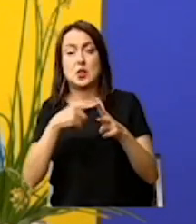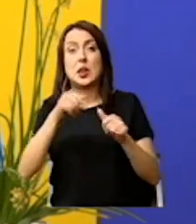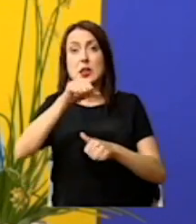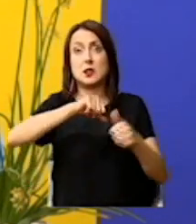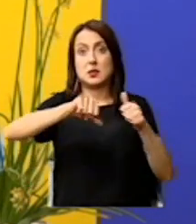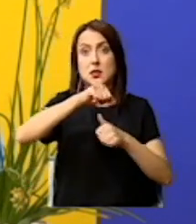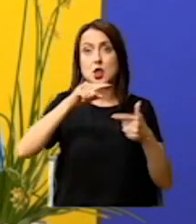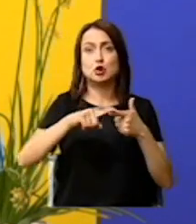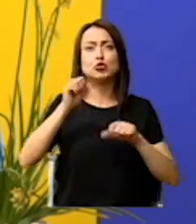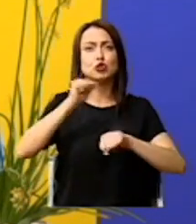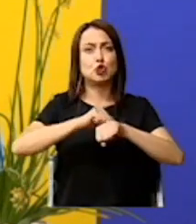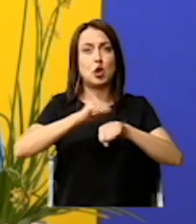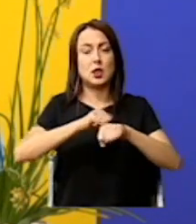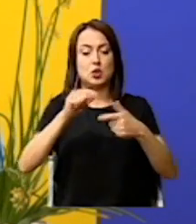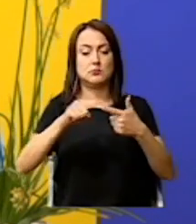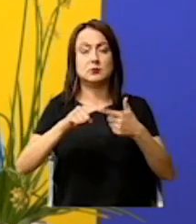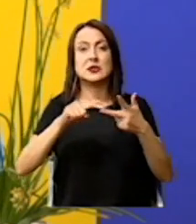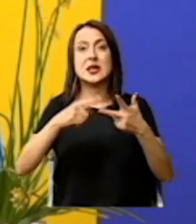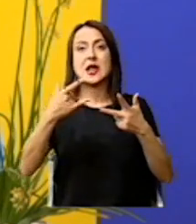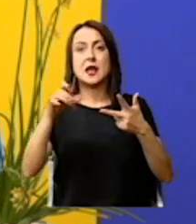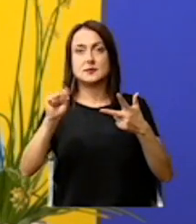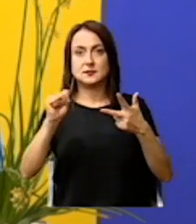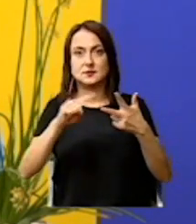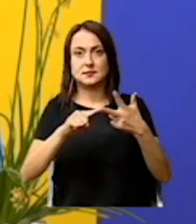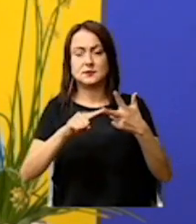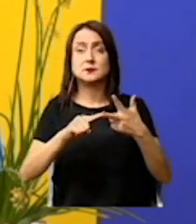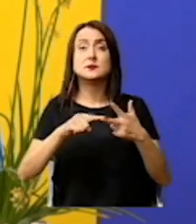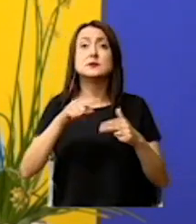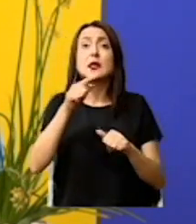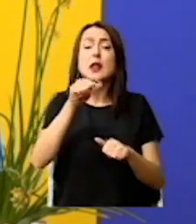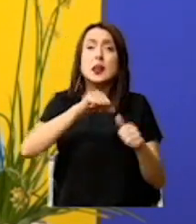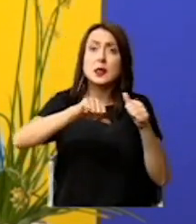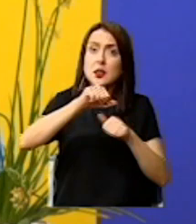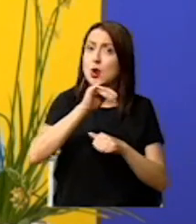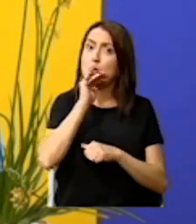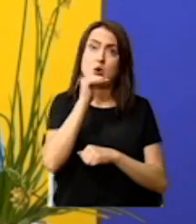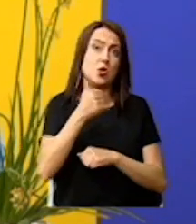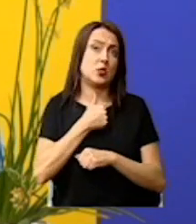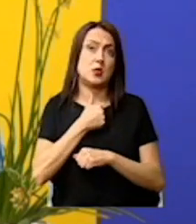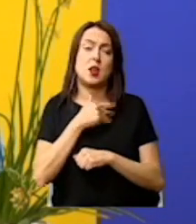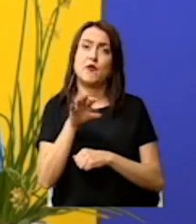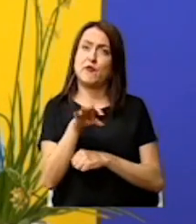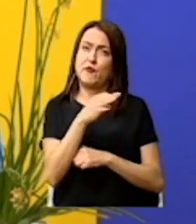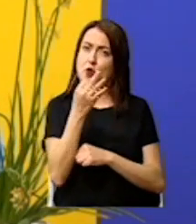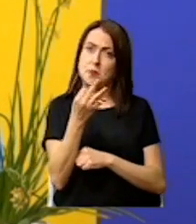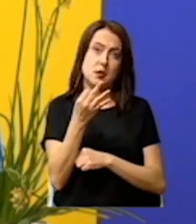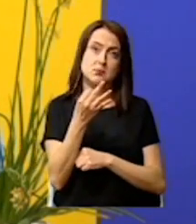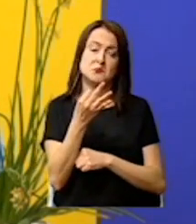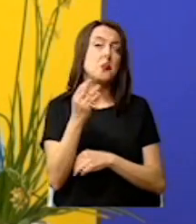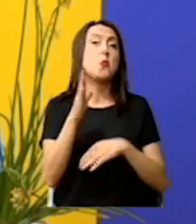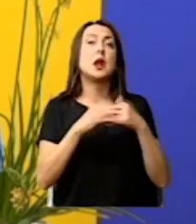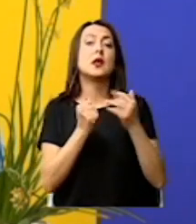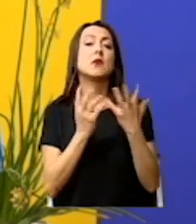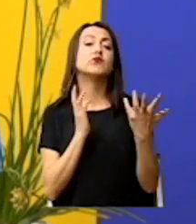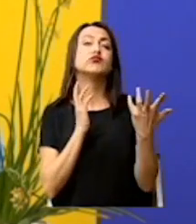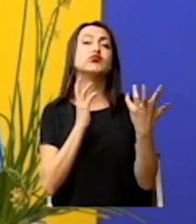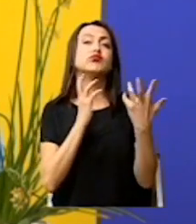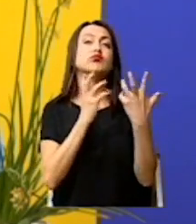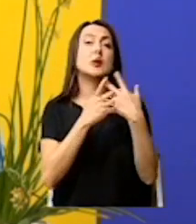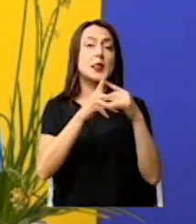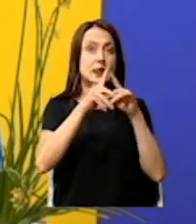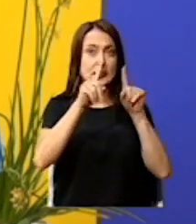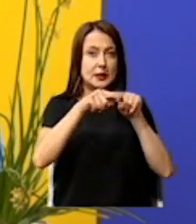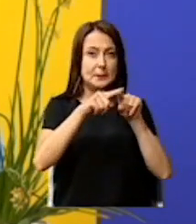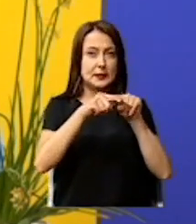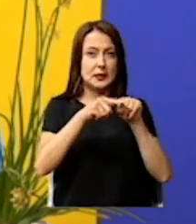líquido, sólido y gaseoso. Los líquidos no tienen una forma definida, sino que la toman de acuerdo al recipiente